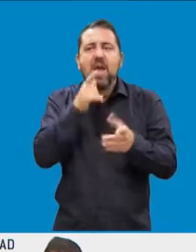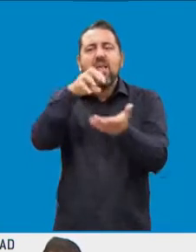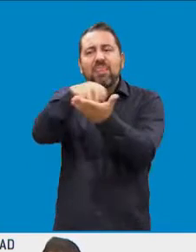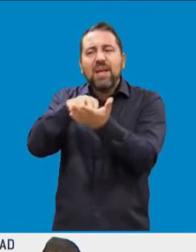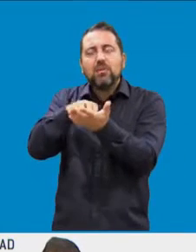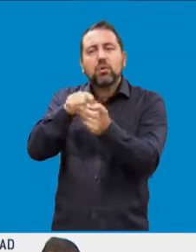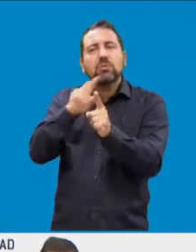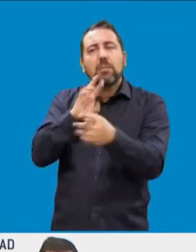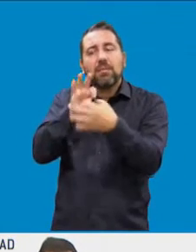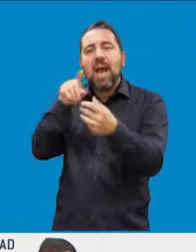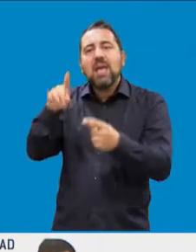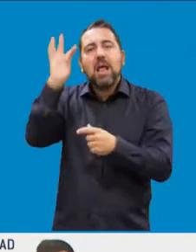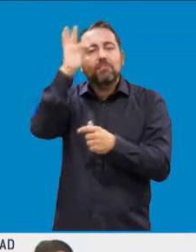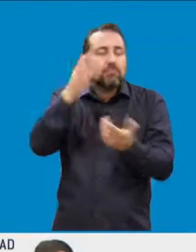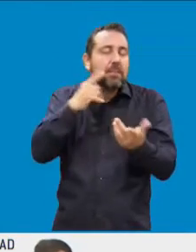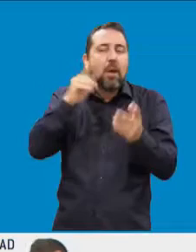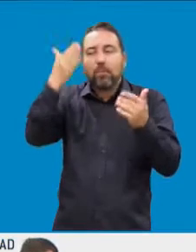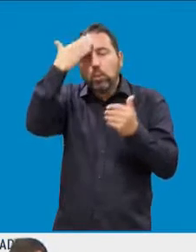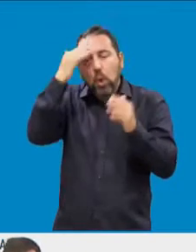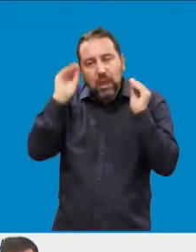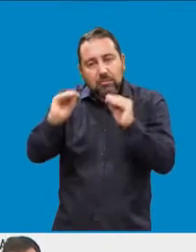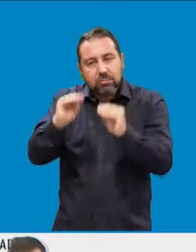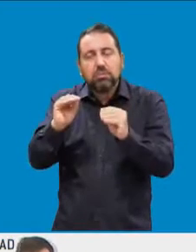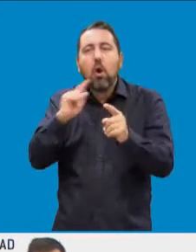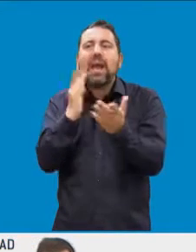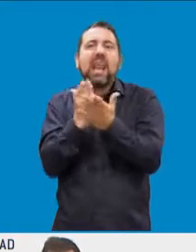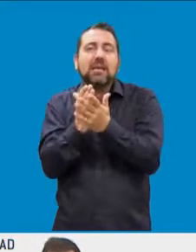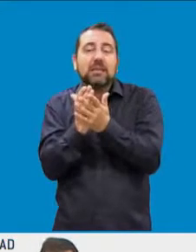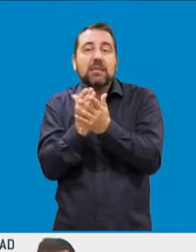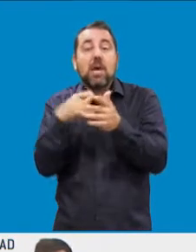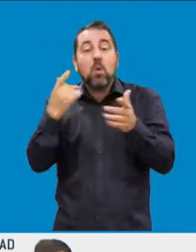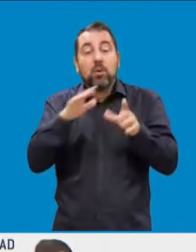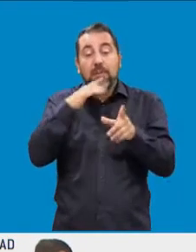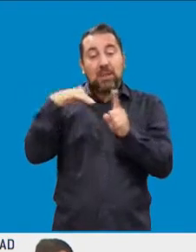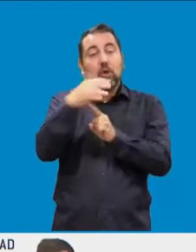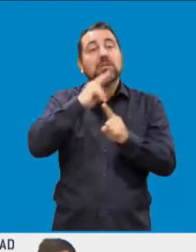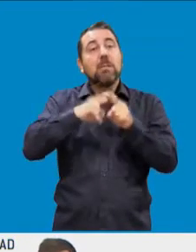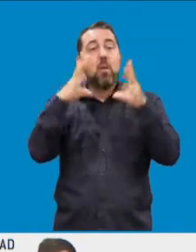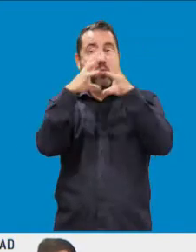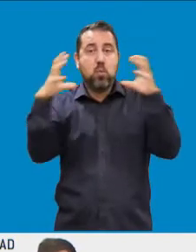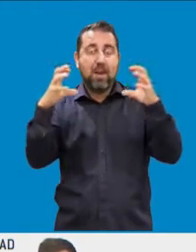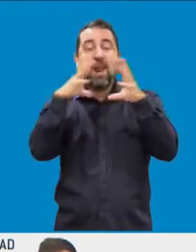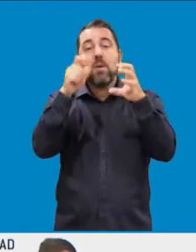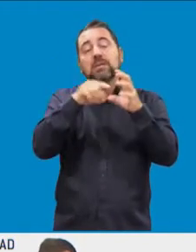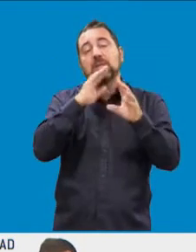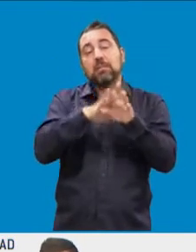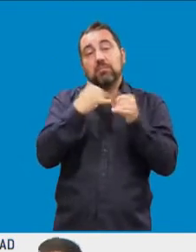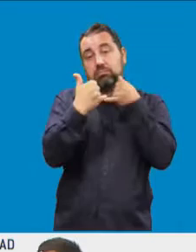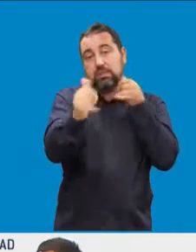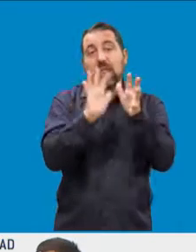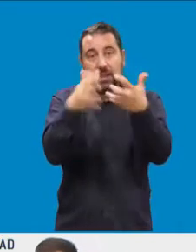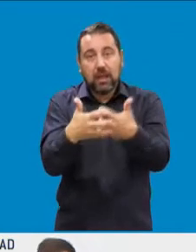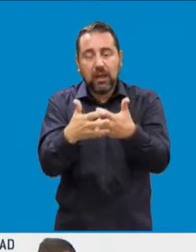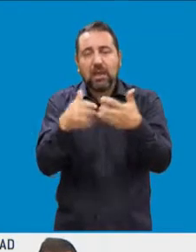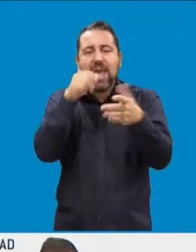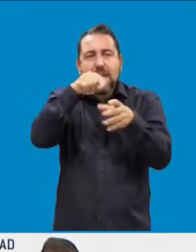de centros asociados donde se imparten tutorías y clases y de una nube o un entorno online en el que